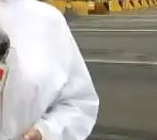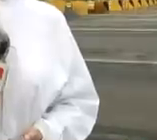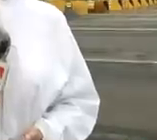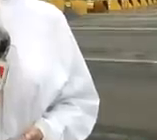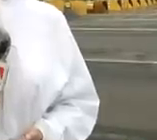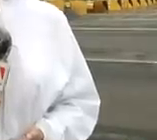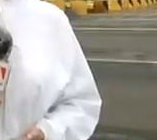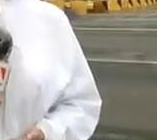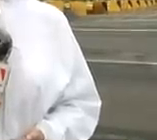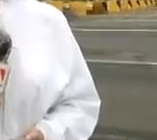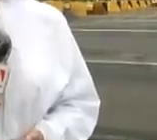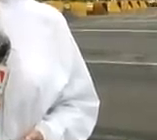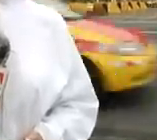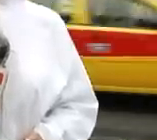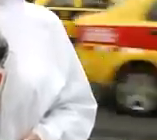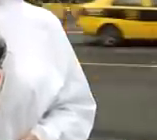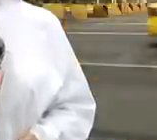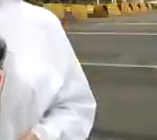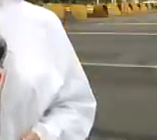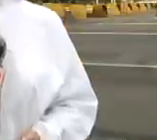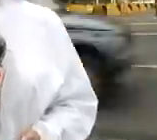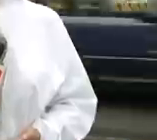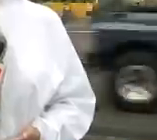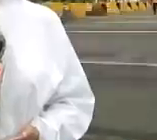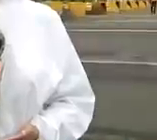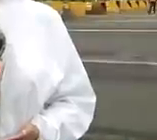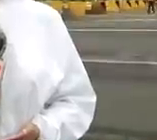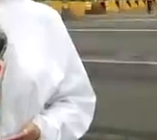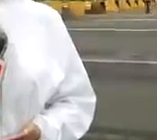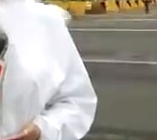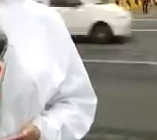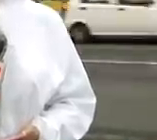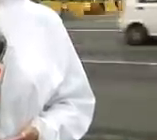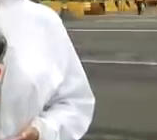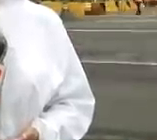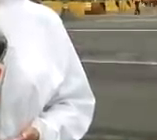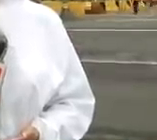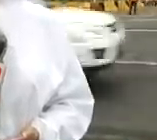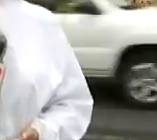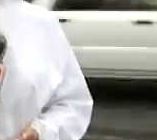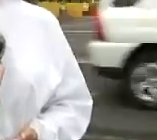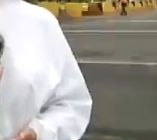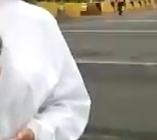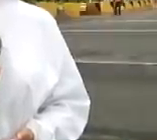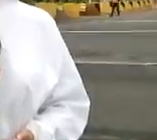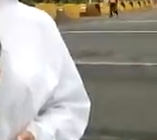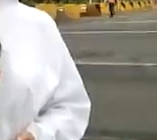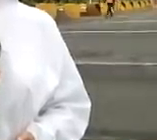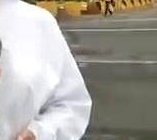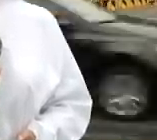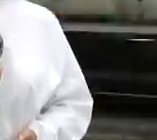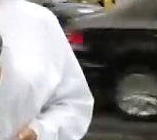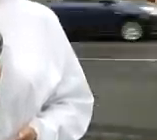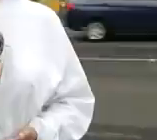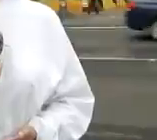las actividades comerciales del aeropuerto Mariscal Sucre de Quito y ya salió el primer vuelo a las 6 de la mañana hacia Loja.